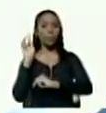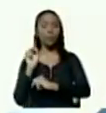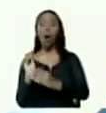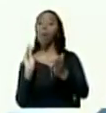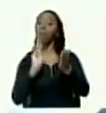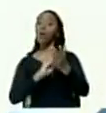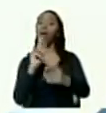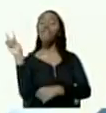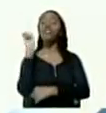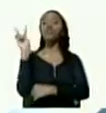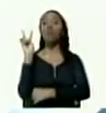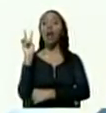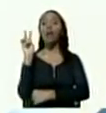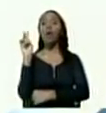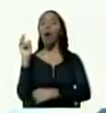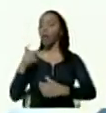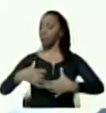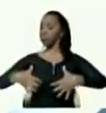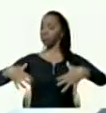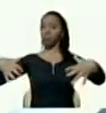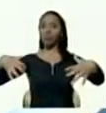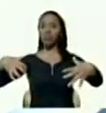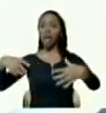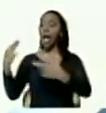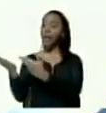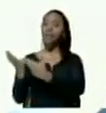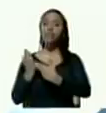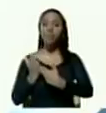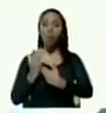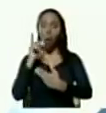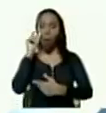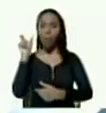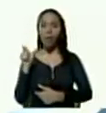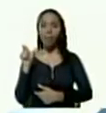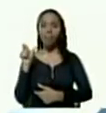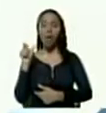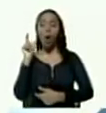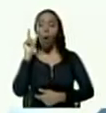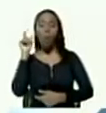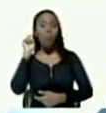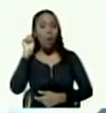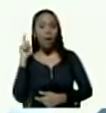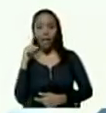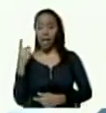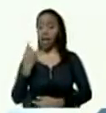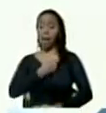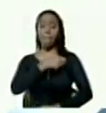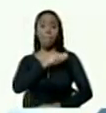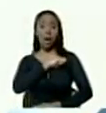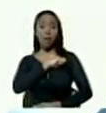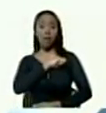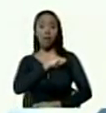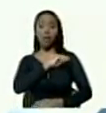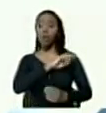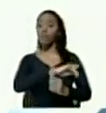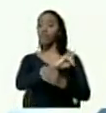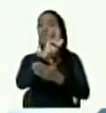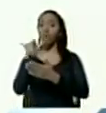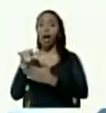un venezolano rico recibió a Giuliani mientras Giuliani estaba en la campaña de Ucrania